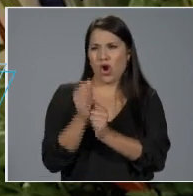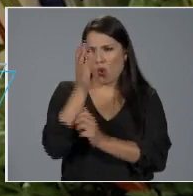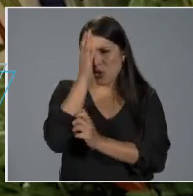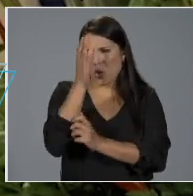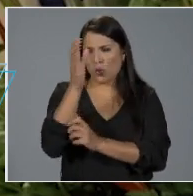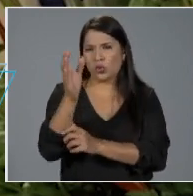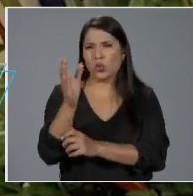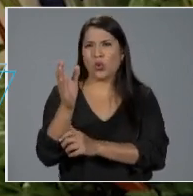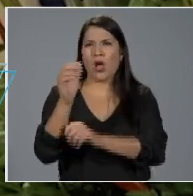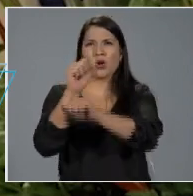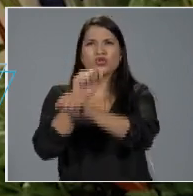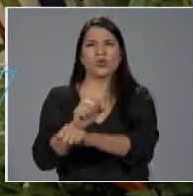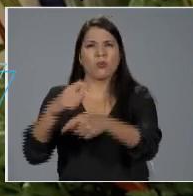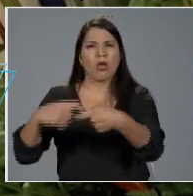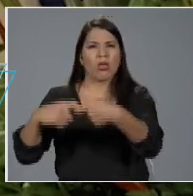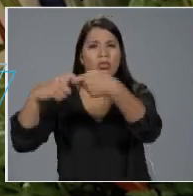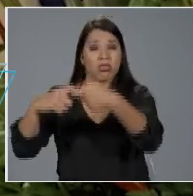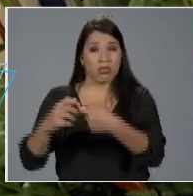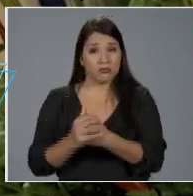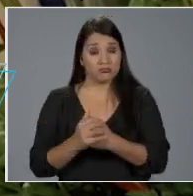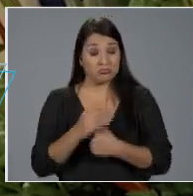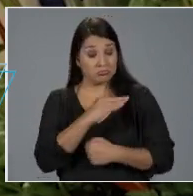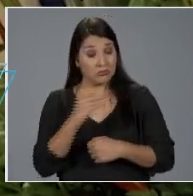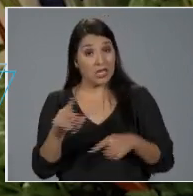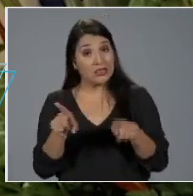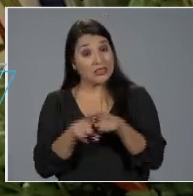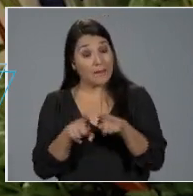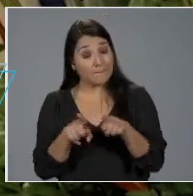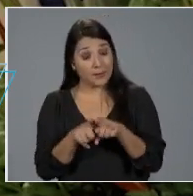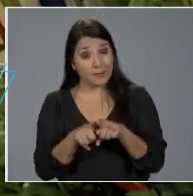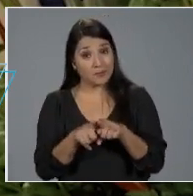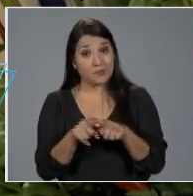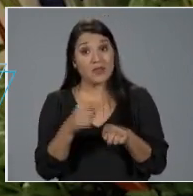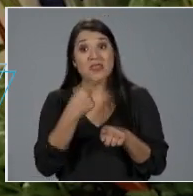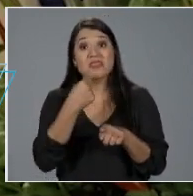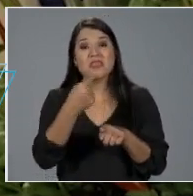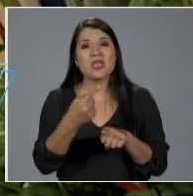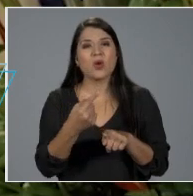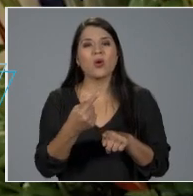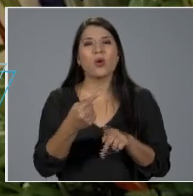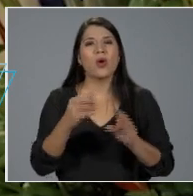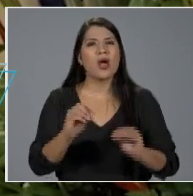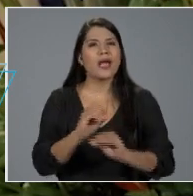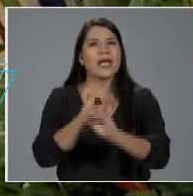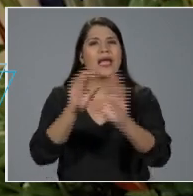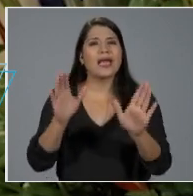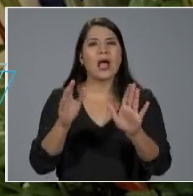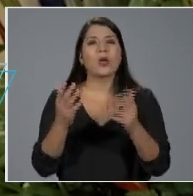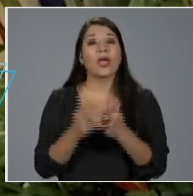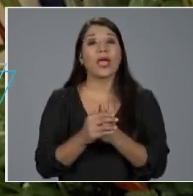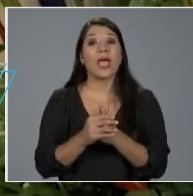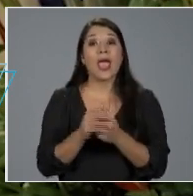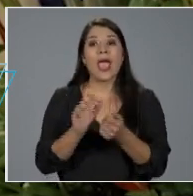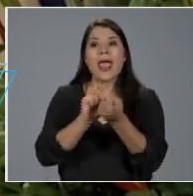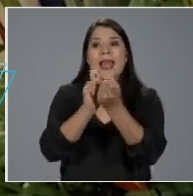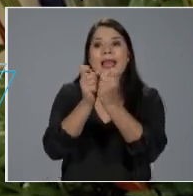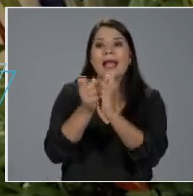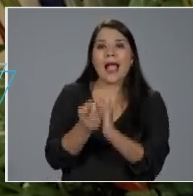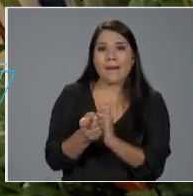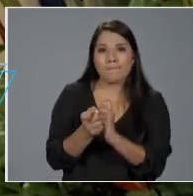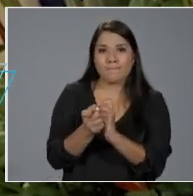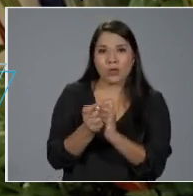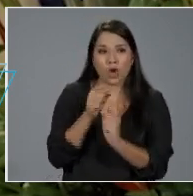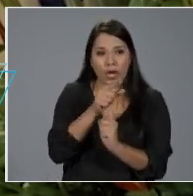fue claro, y yo diría muy franco al decir, que el cambio ofrecido por él no logró a